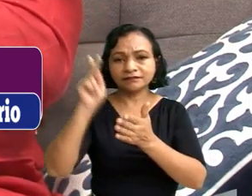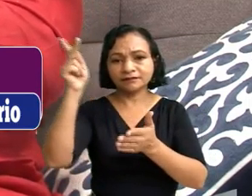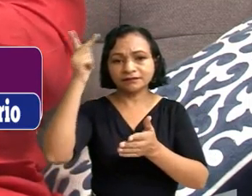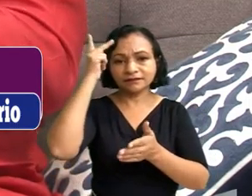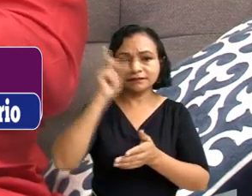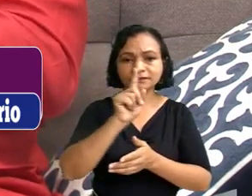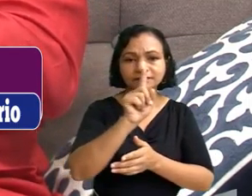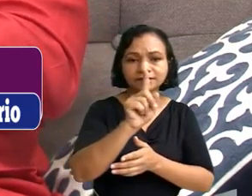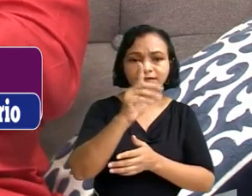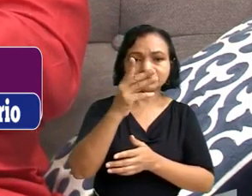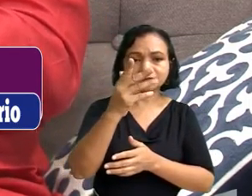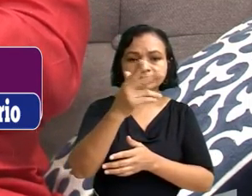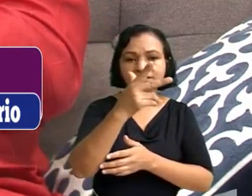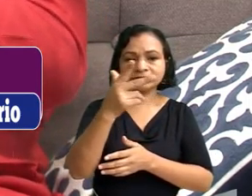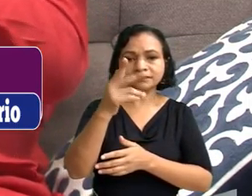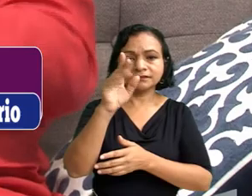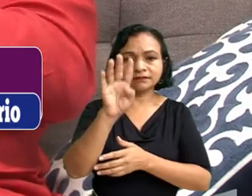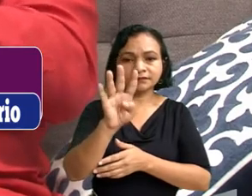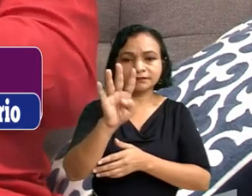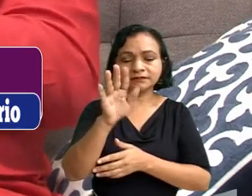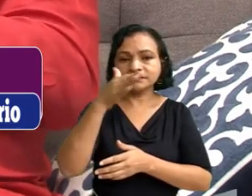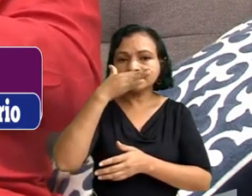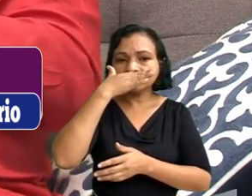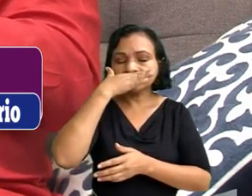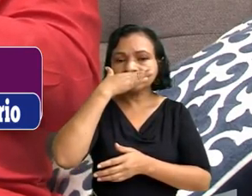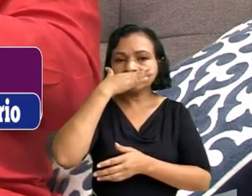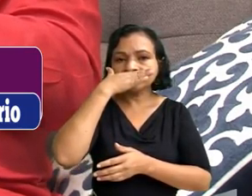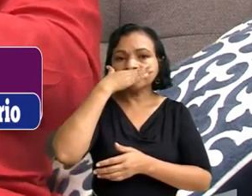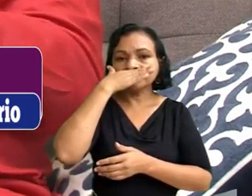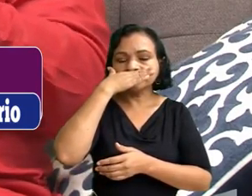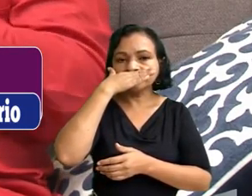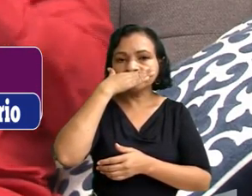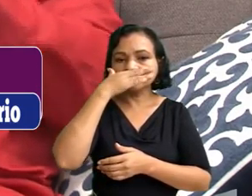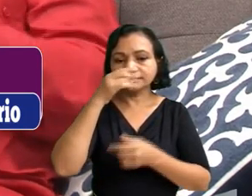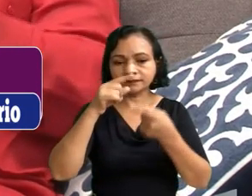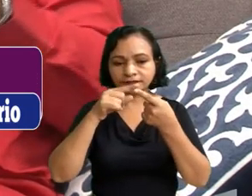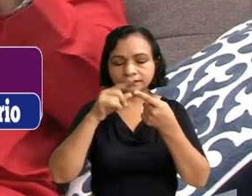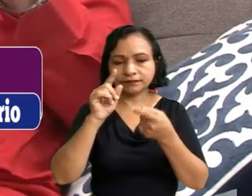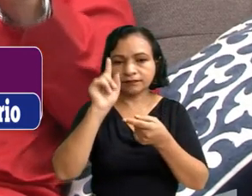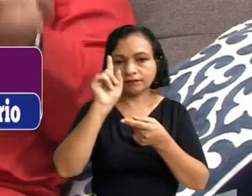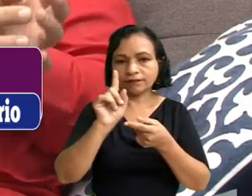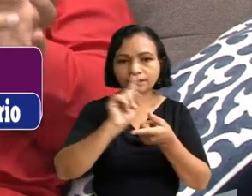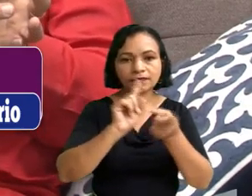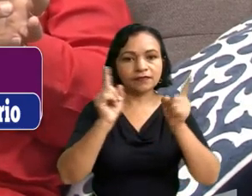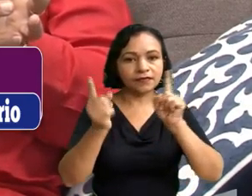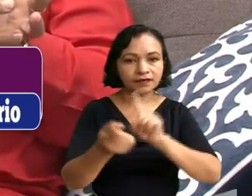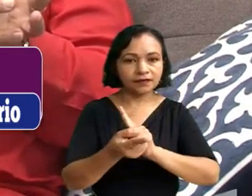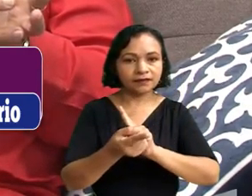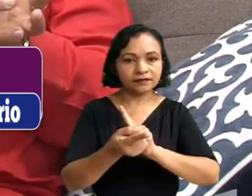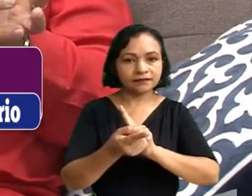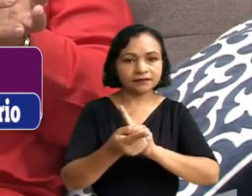1984 con el frente del frente sandinista la primera elección que cambió